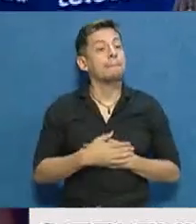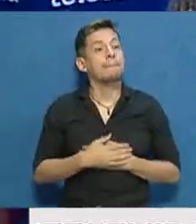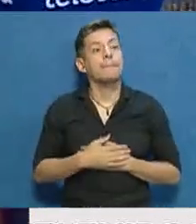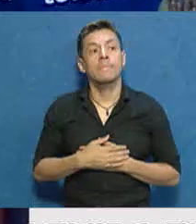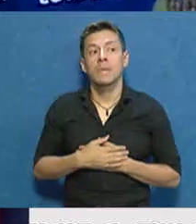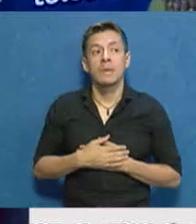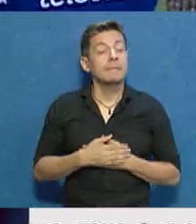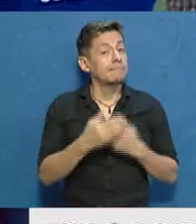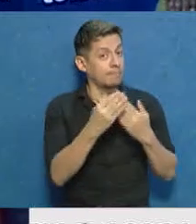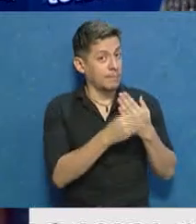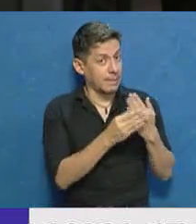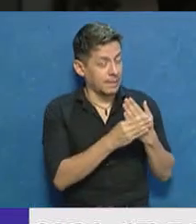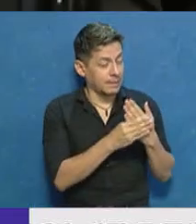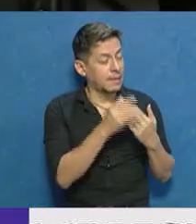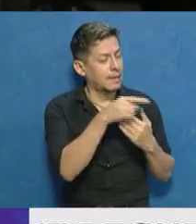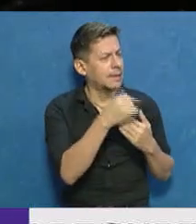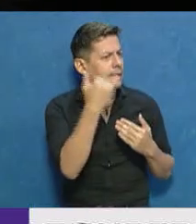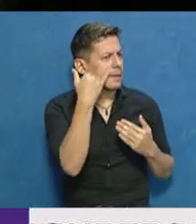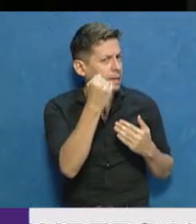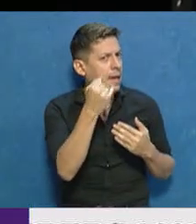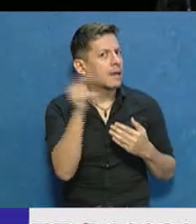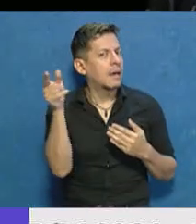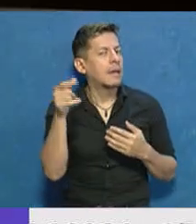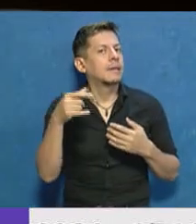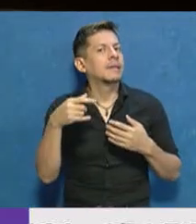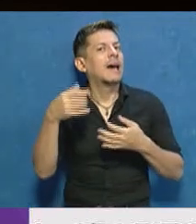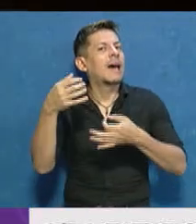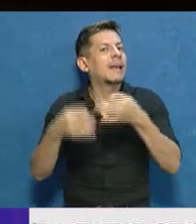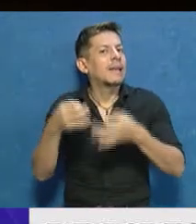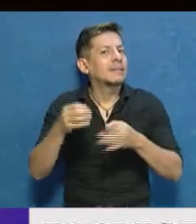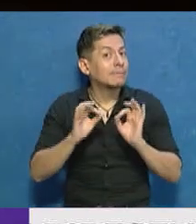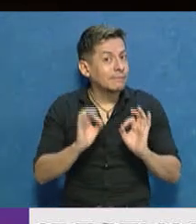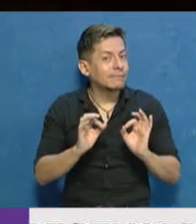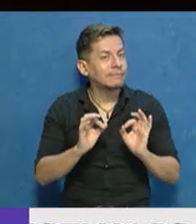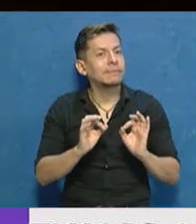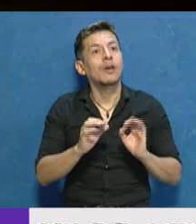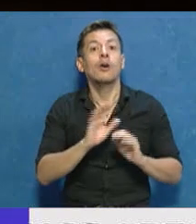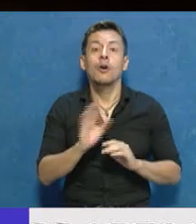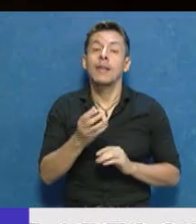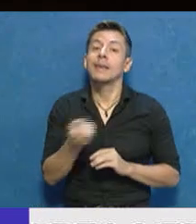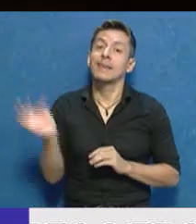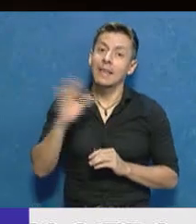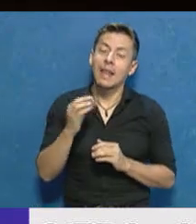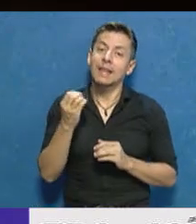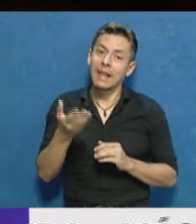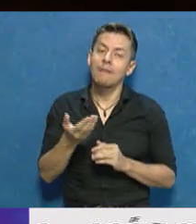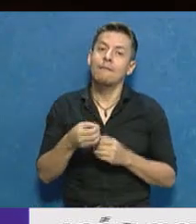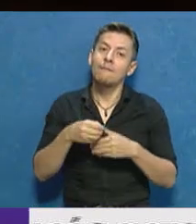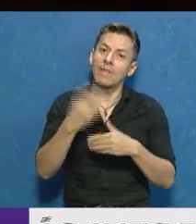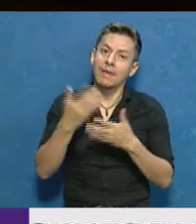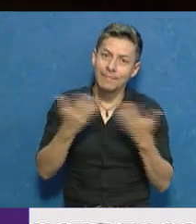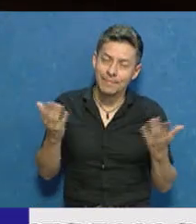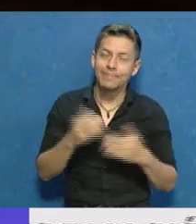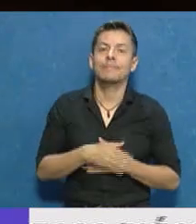están realizando los análisis correspondientes en el Laboratorio de Salud Pública? Sí, hola, ¿qué tal? Buenos días. Sí,